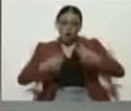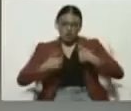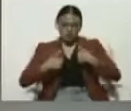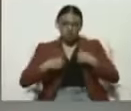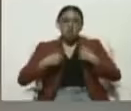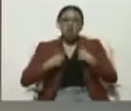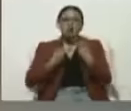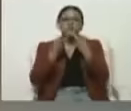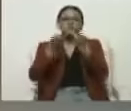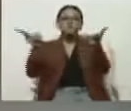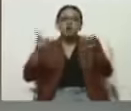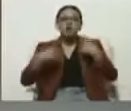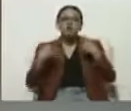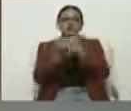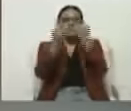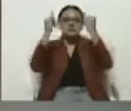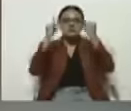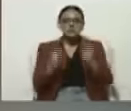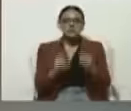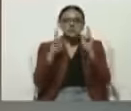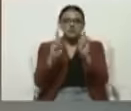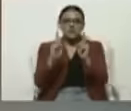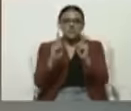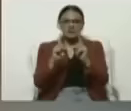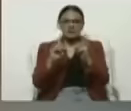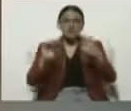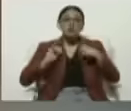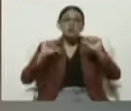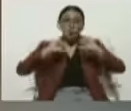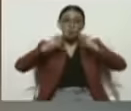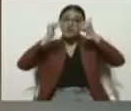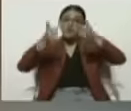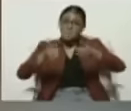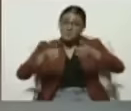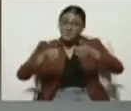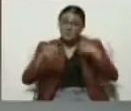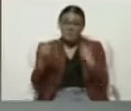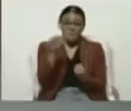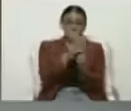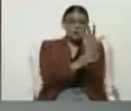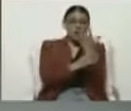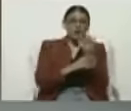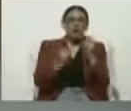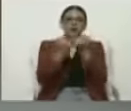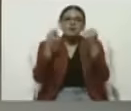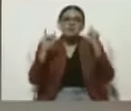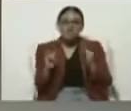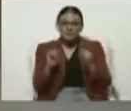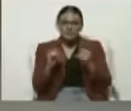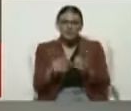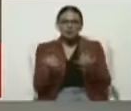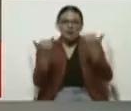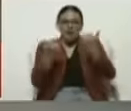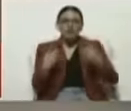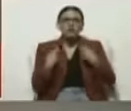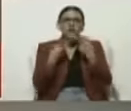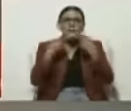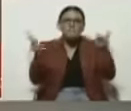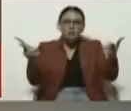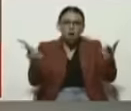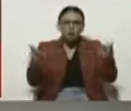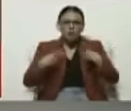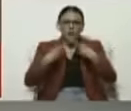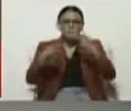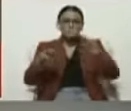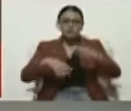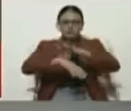declaro independiente como lo hice en un principio. No lo había hecho, pero ahorita sí estoy declarándolo